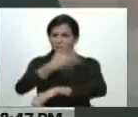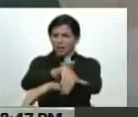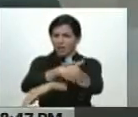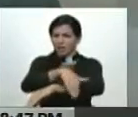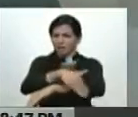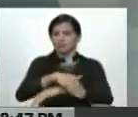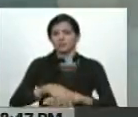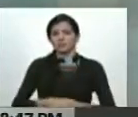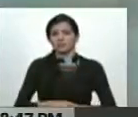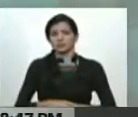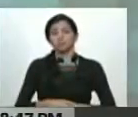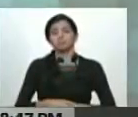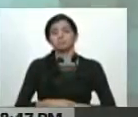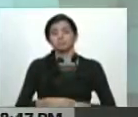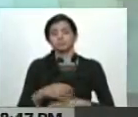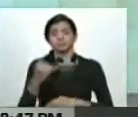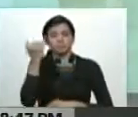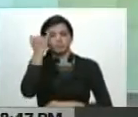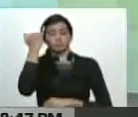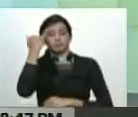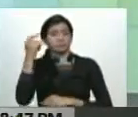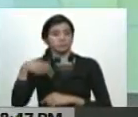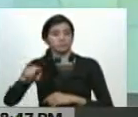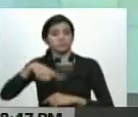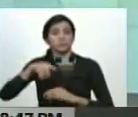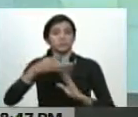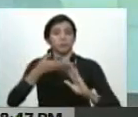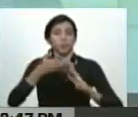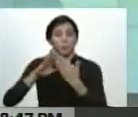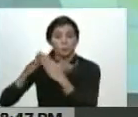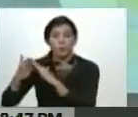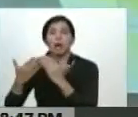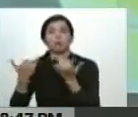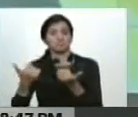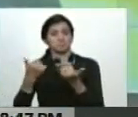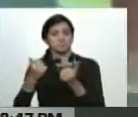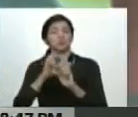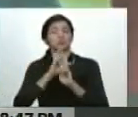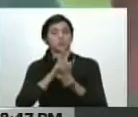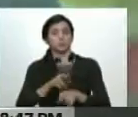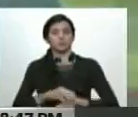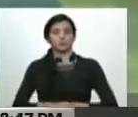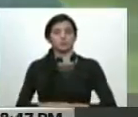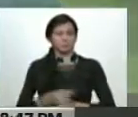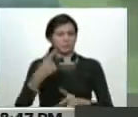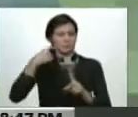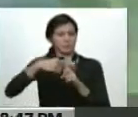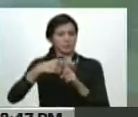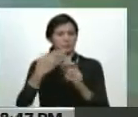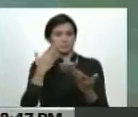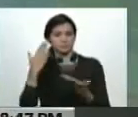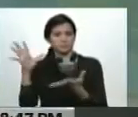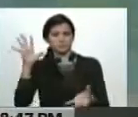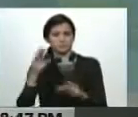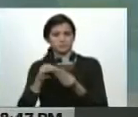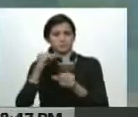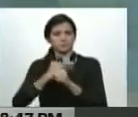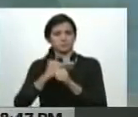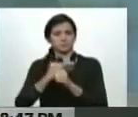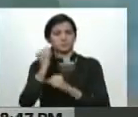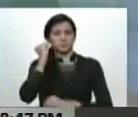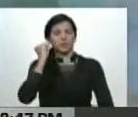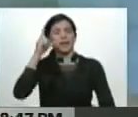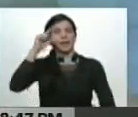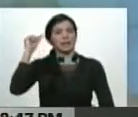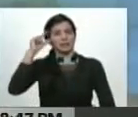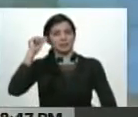su cambio surgió desde las bases colectivas y hoy tienen resultados. Veamos más en el siguiente trabajo de nuestra compañera Leina